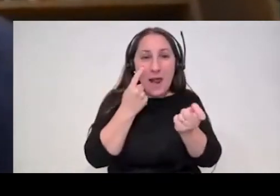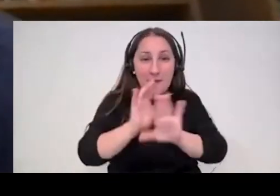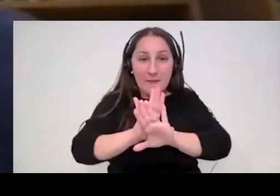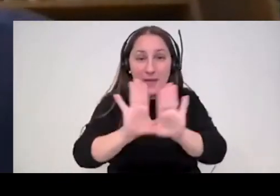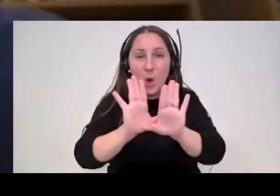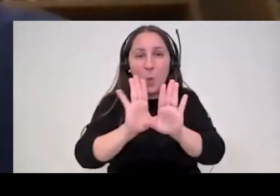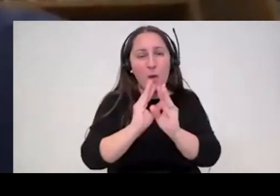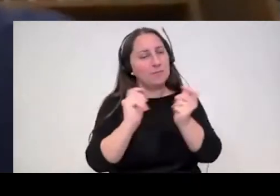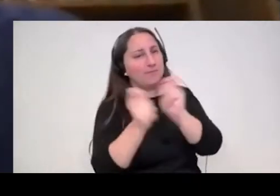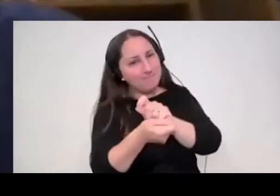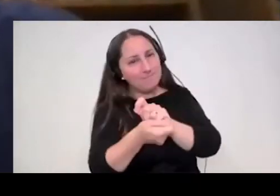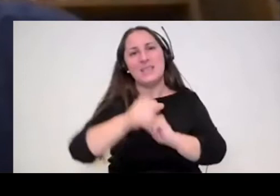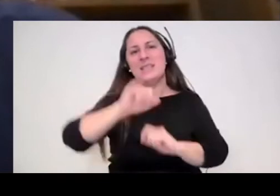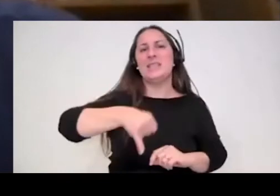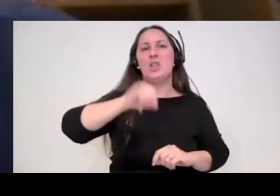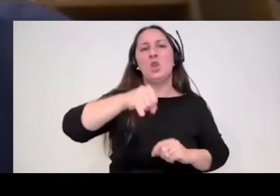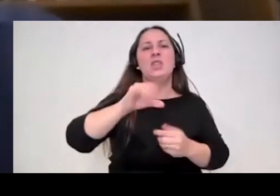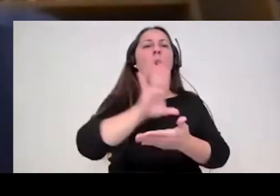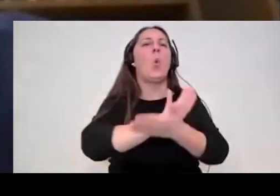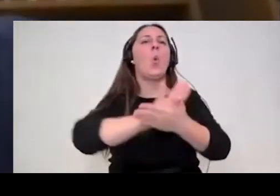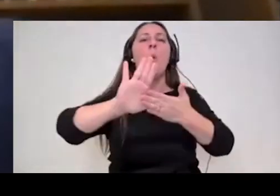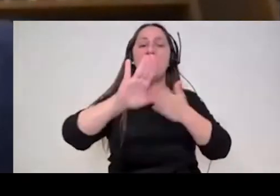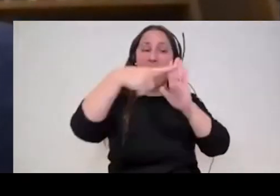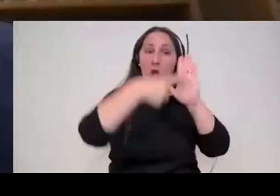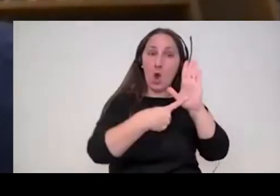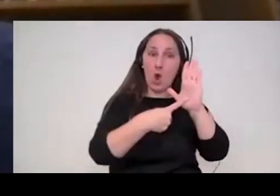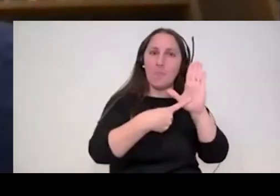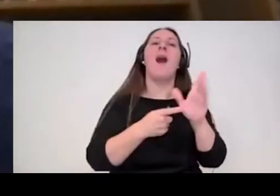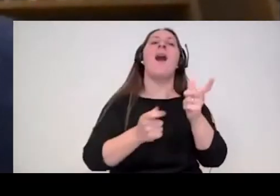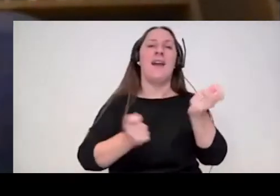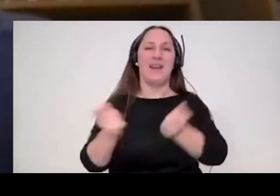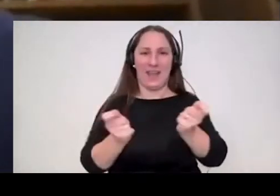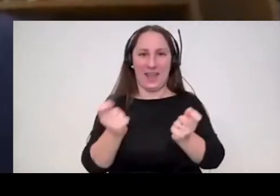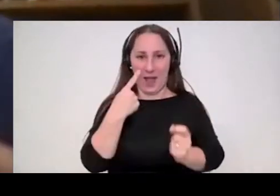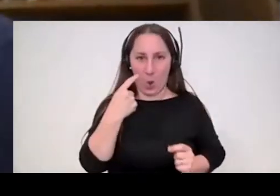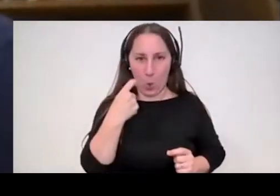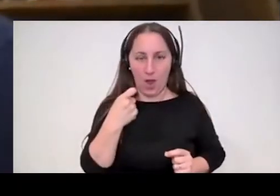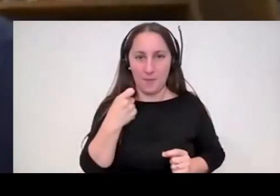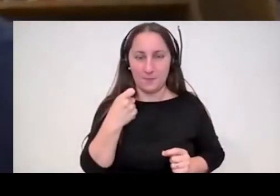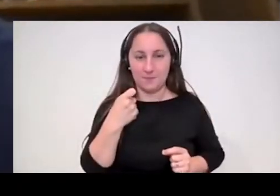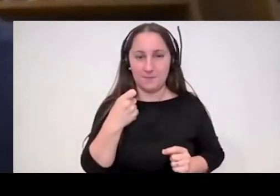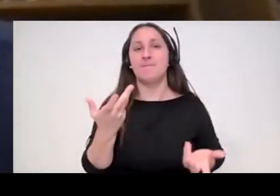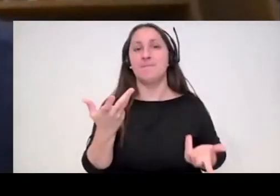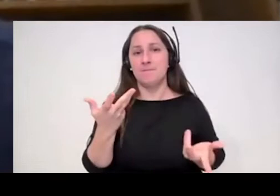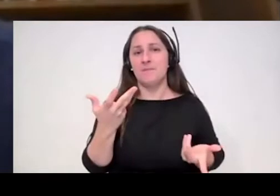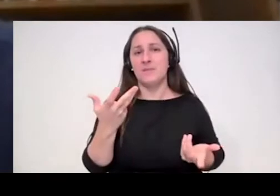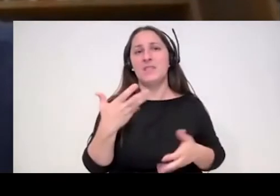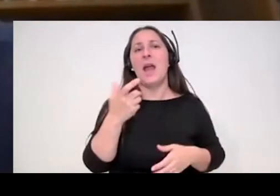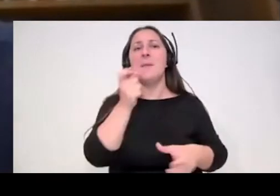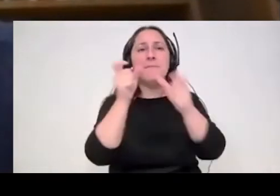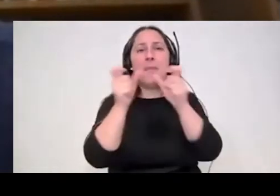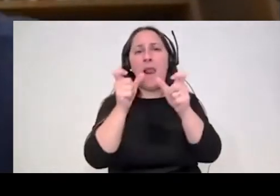paradójicamente, tiene que dictar una nueva norma regulatoria. Y sigan con todas las combinaciones del jueguito de